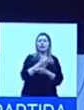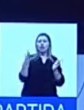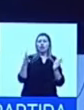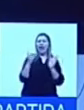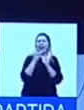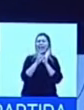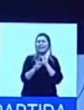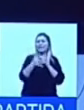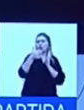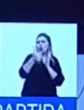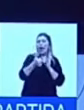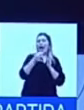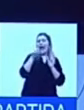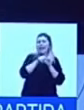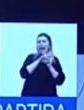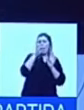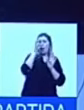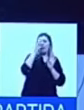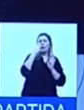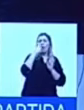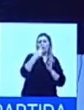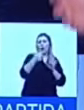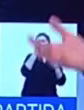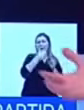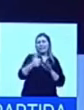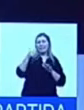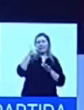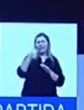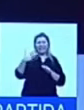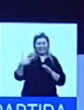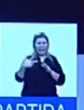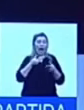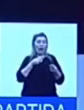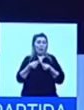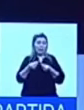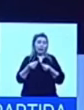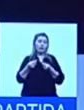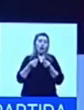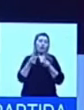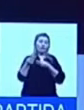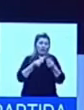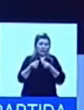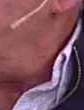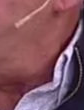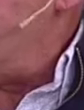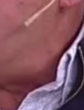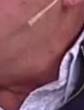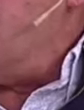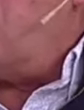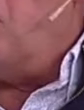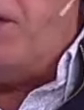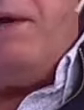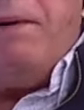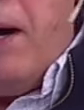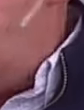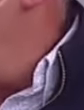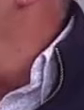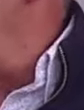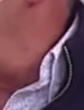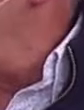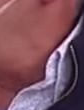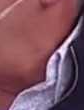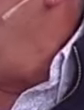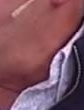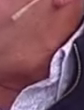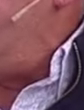el resultado cuando la gestión no esen apunta a buscar otra cosa no creo que tiene que ver con eso con que lleva